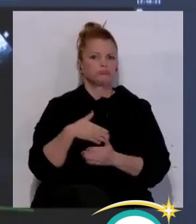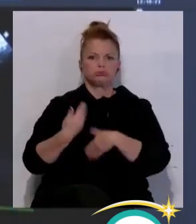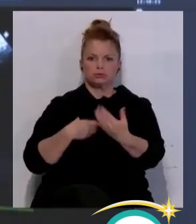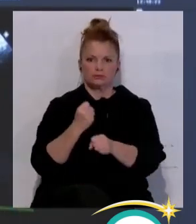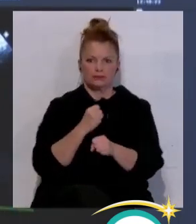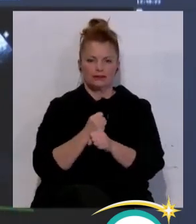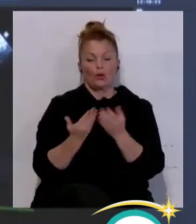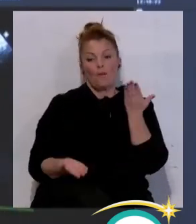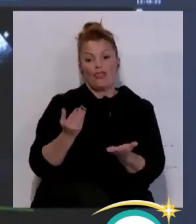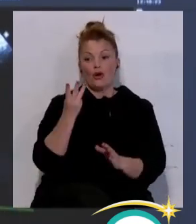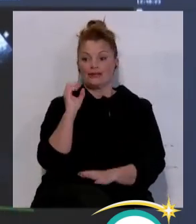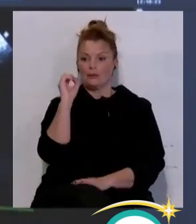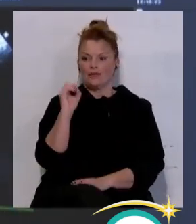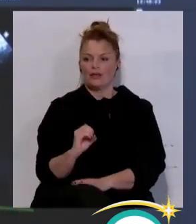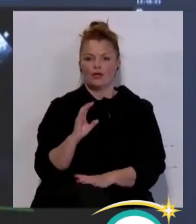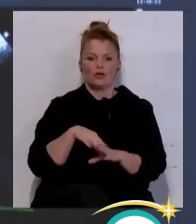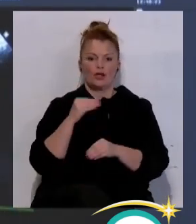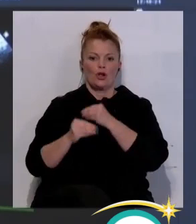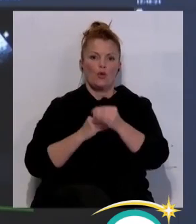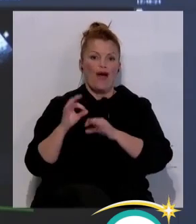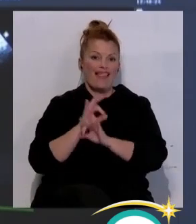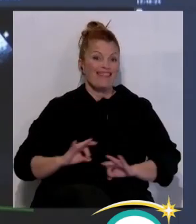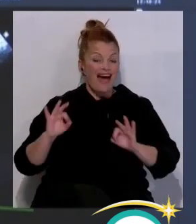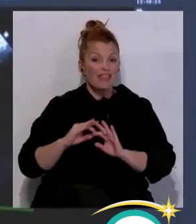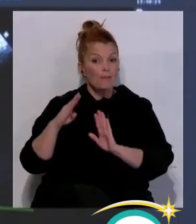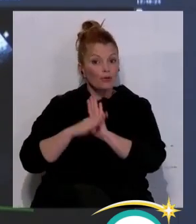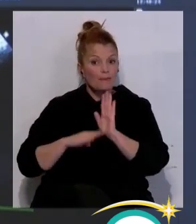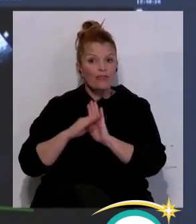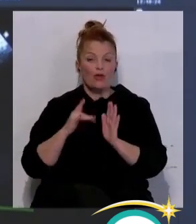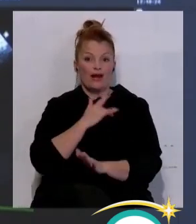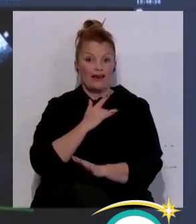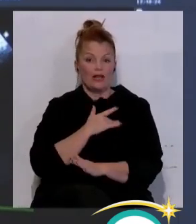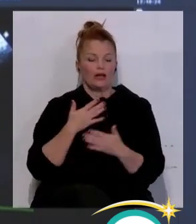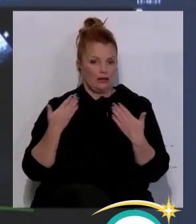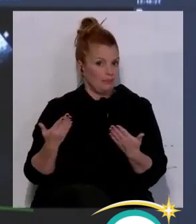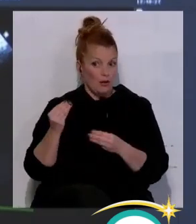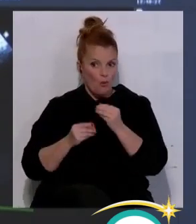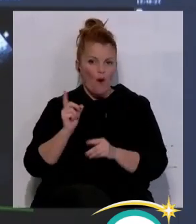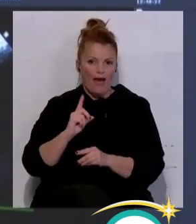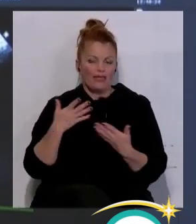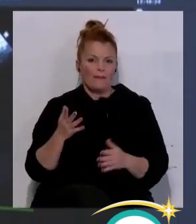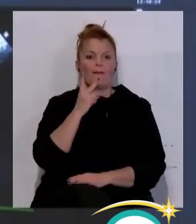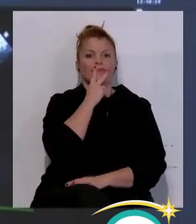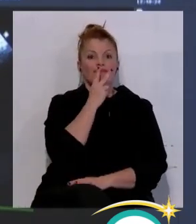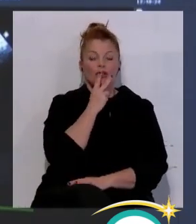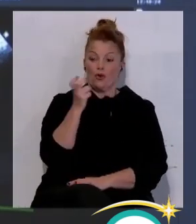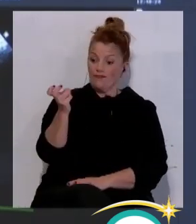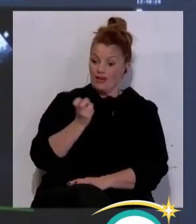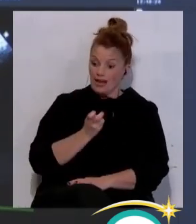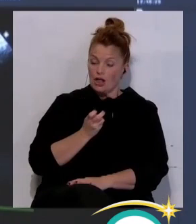al 30% de los que no hacen un programa de rehabilitación cardíaca, ¿vale? Tabaquismo. Paciente que pasa por nosotros,